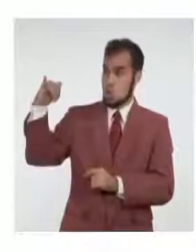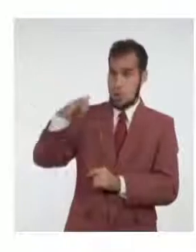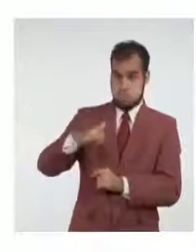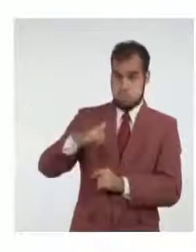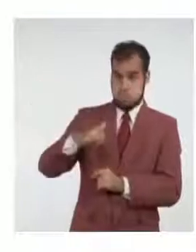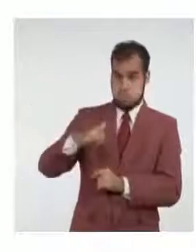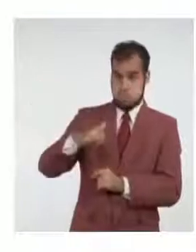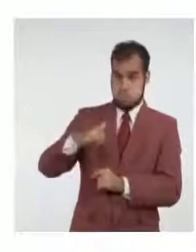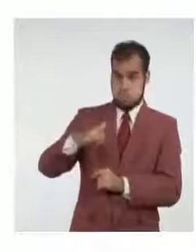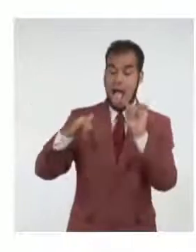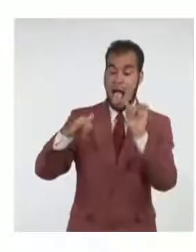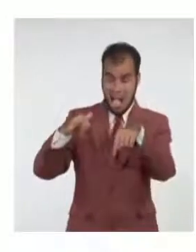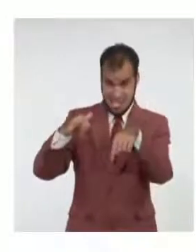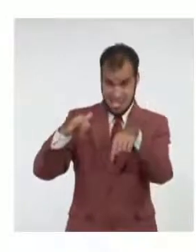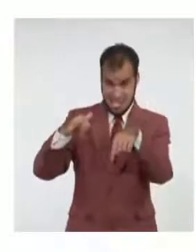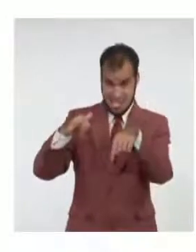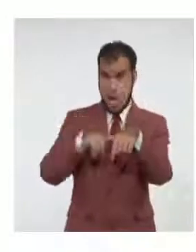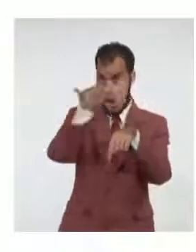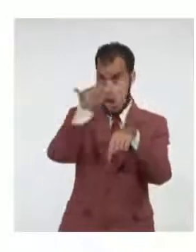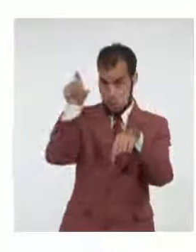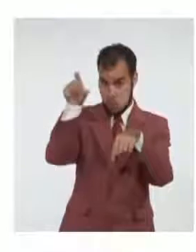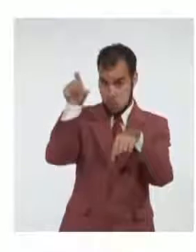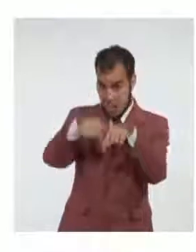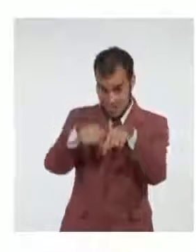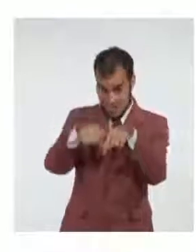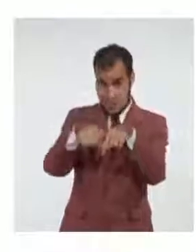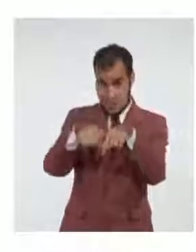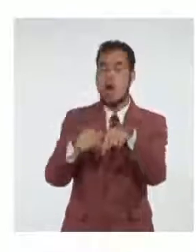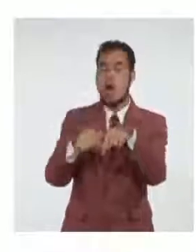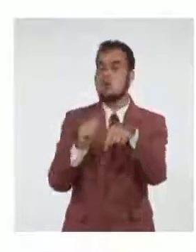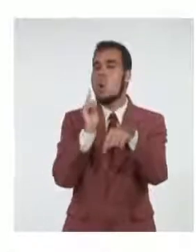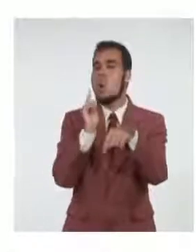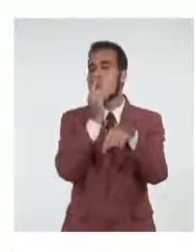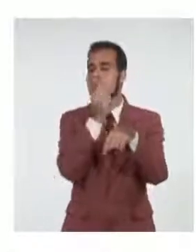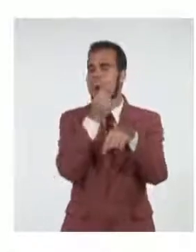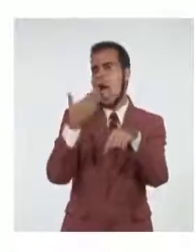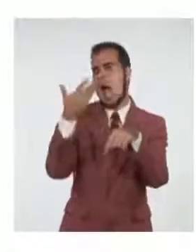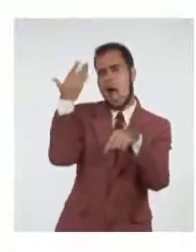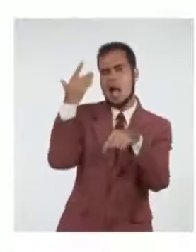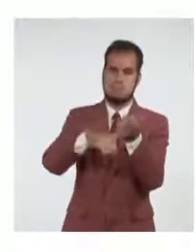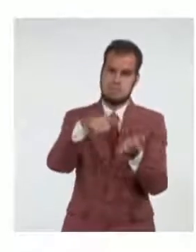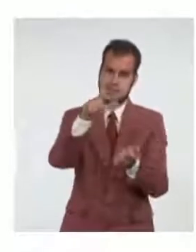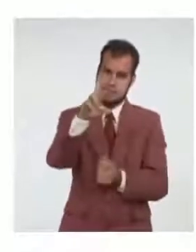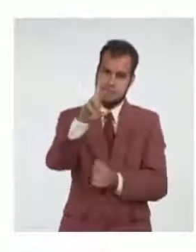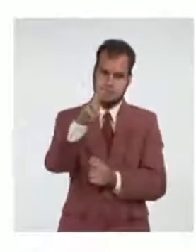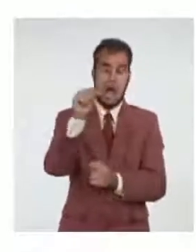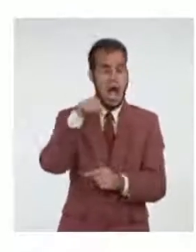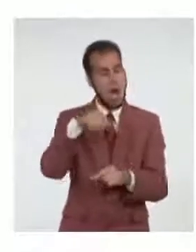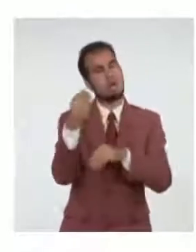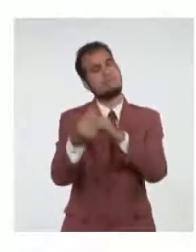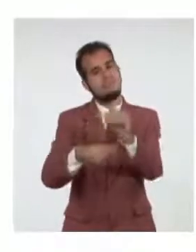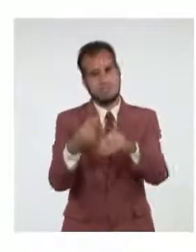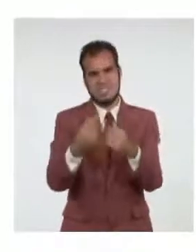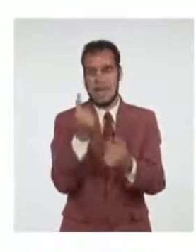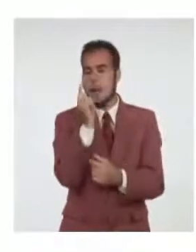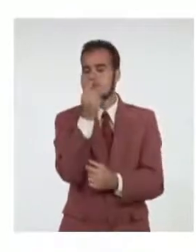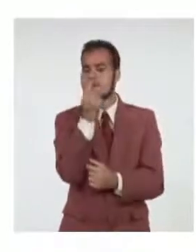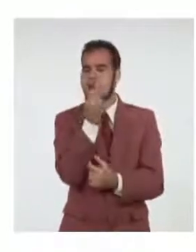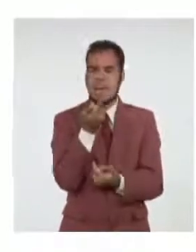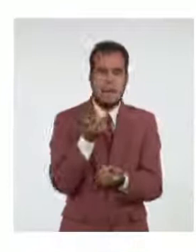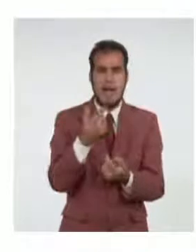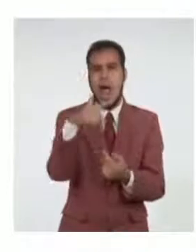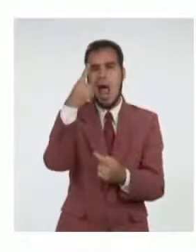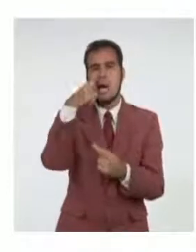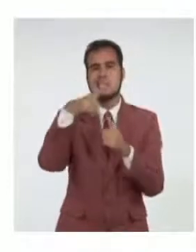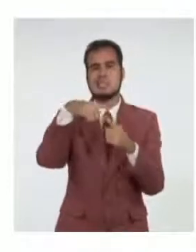era PCR, en el momento del arribo. Ese test de antígeno es más rápido y inmediatamente, en cuestión